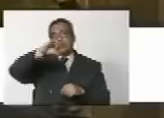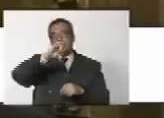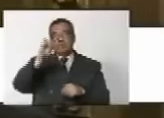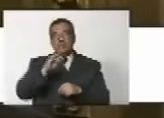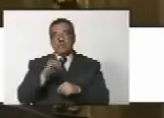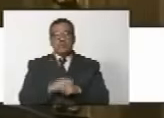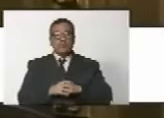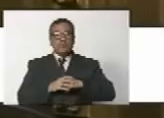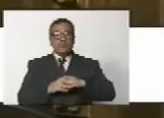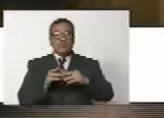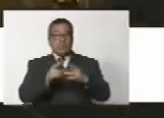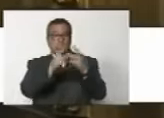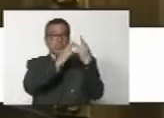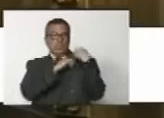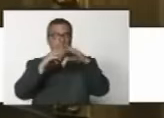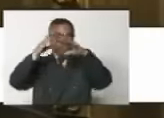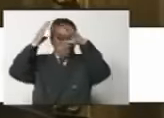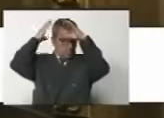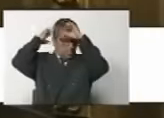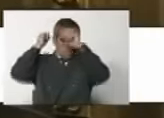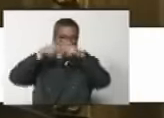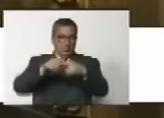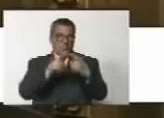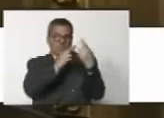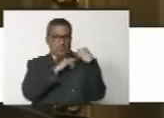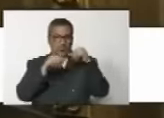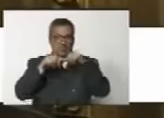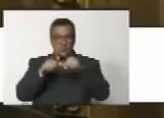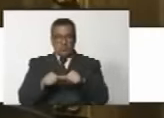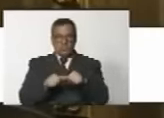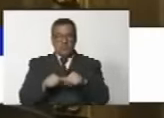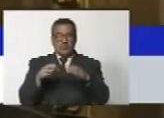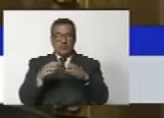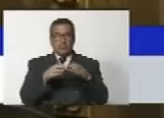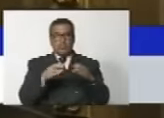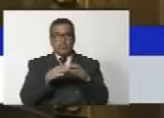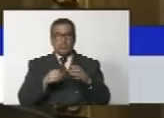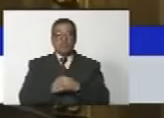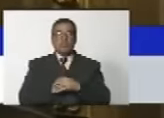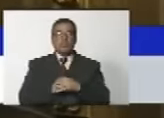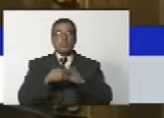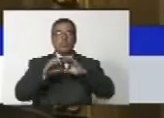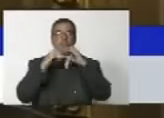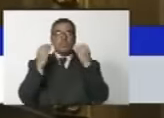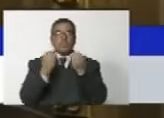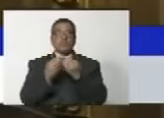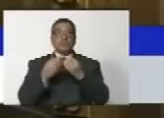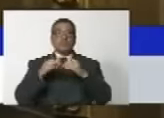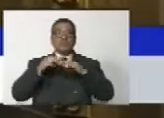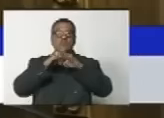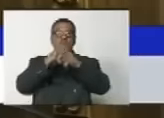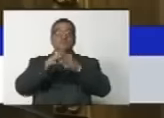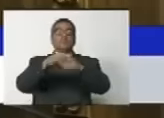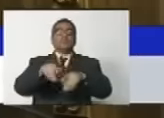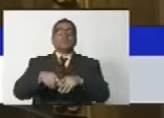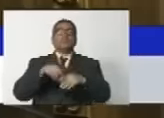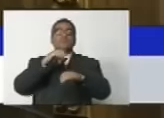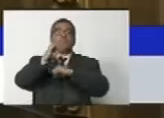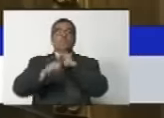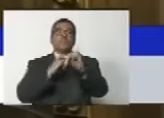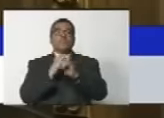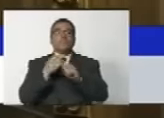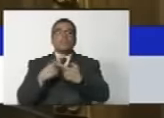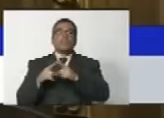González para asumir como embajador representante permanente en el organismo, en la Organización Marítima Internacional y